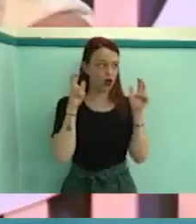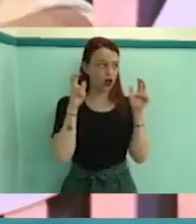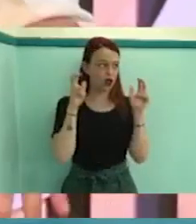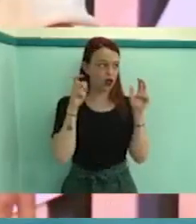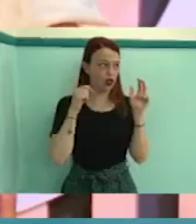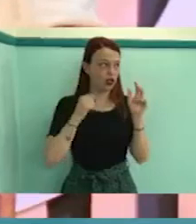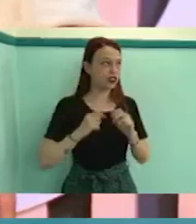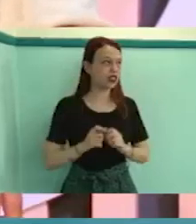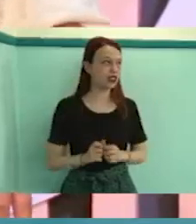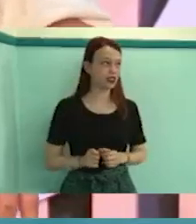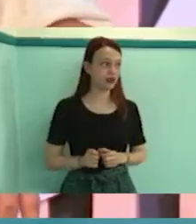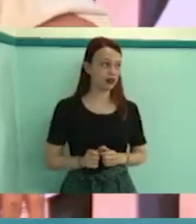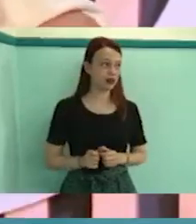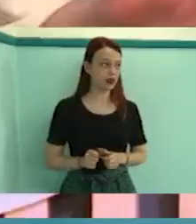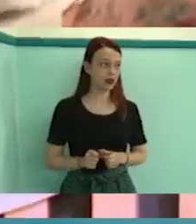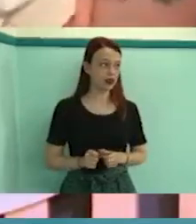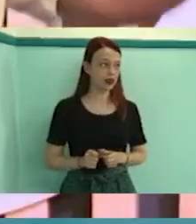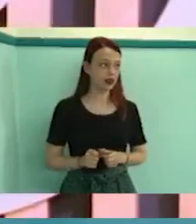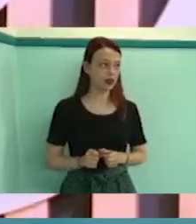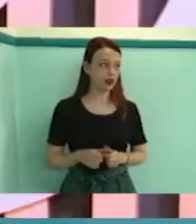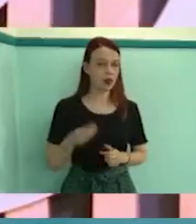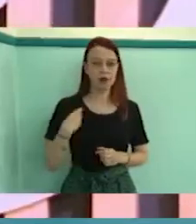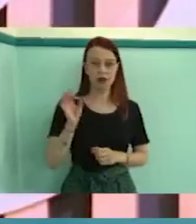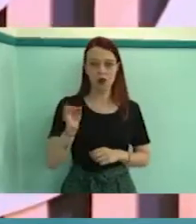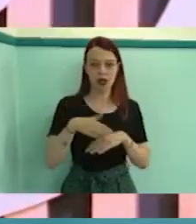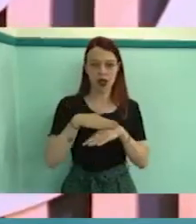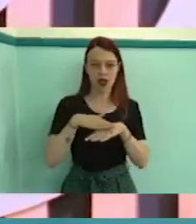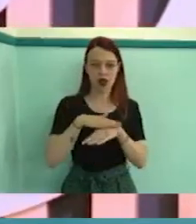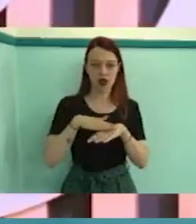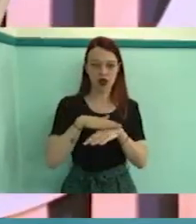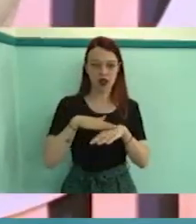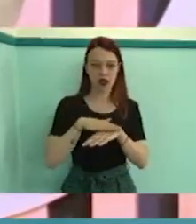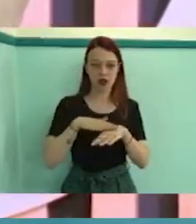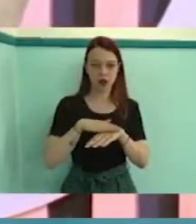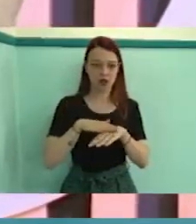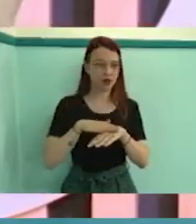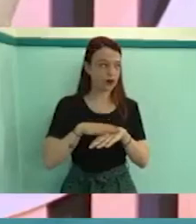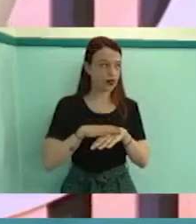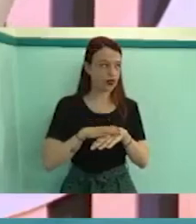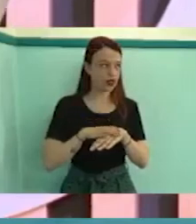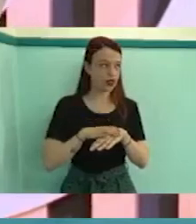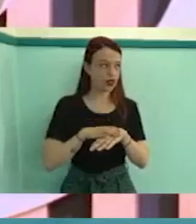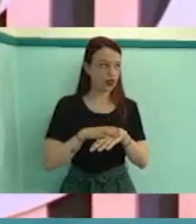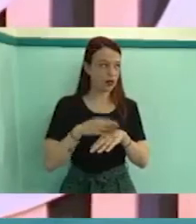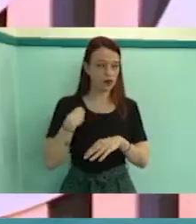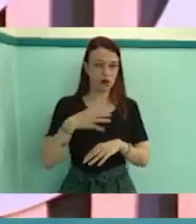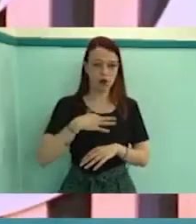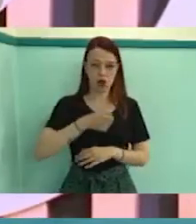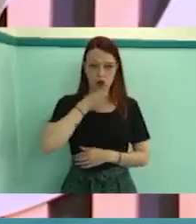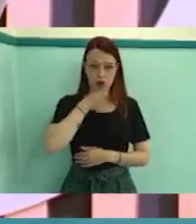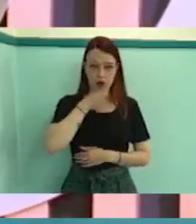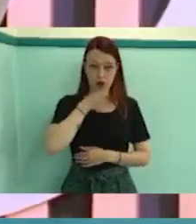compañeros Si os váis ah streaming perdon he metido si no puedo el de